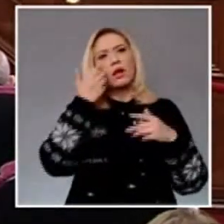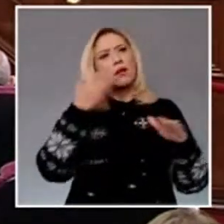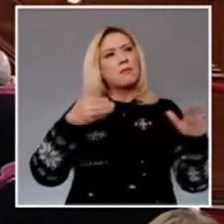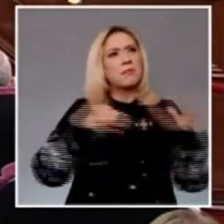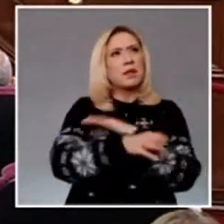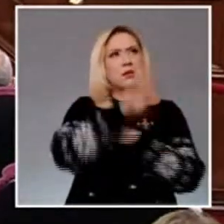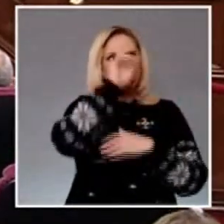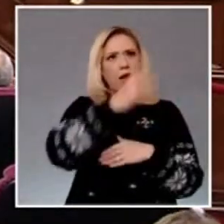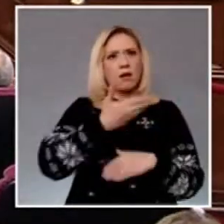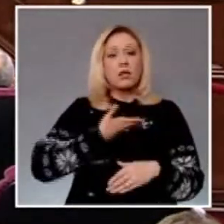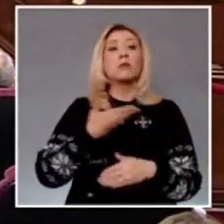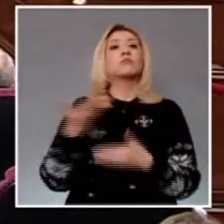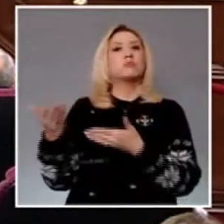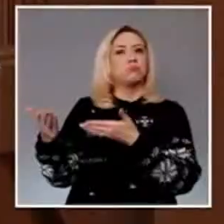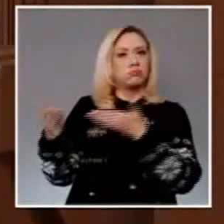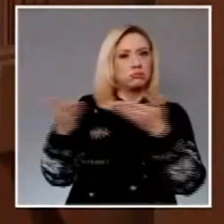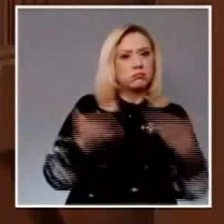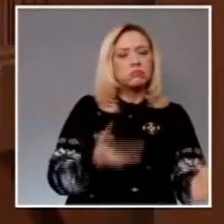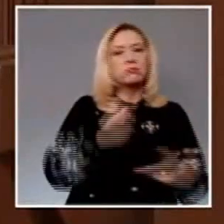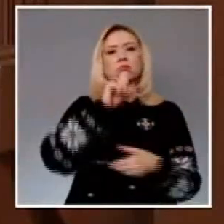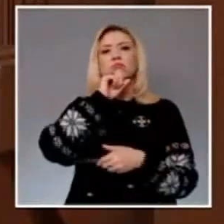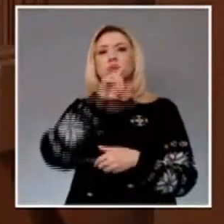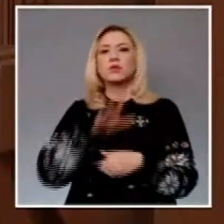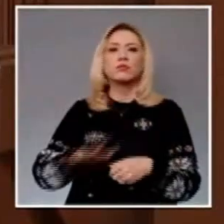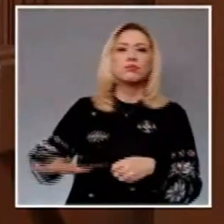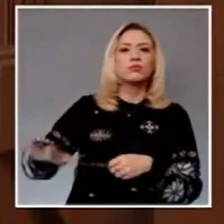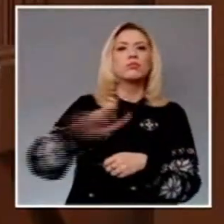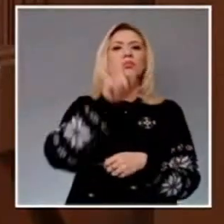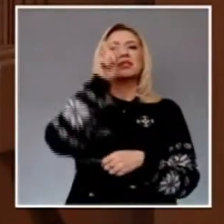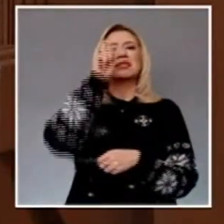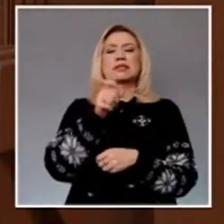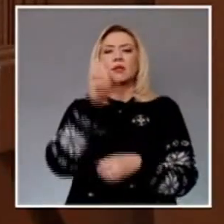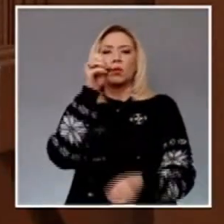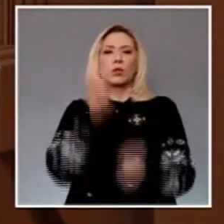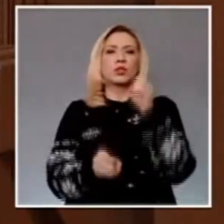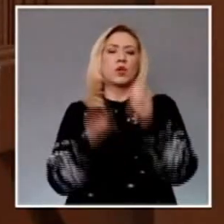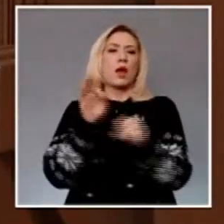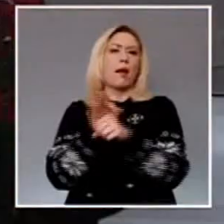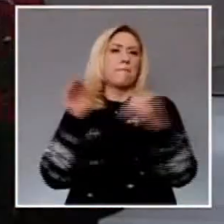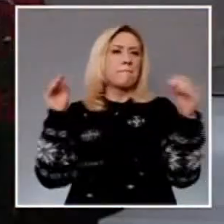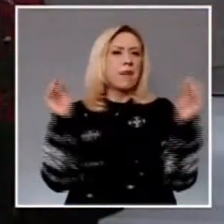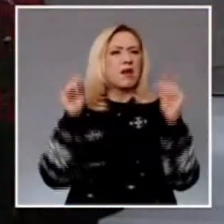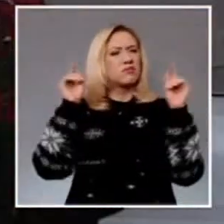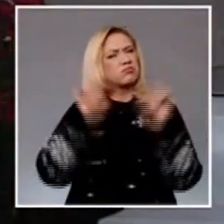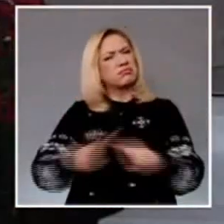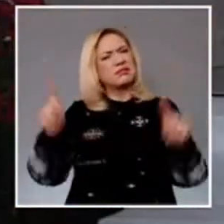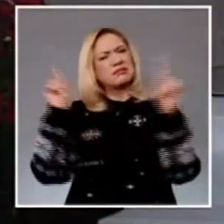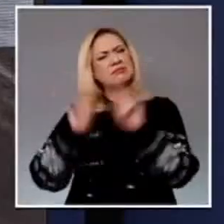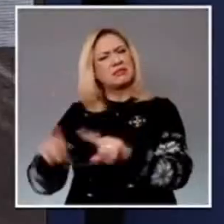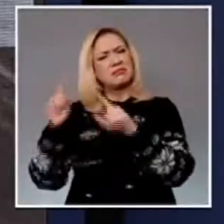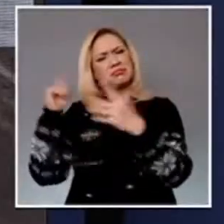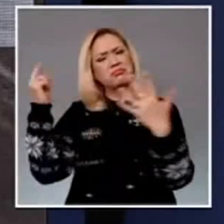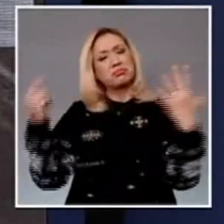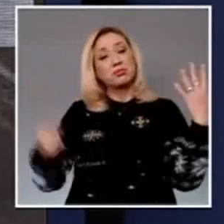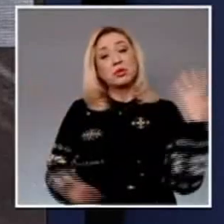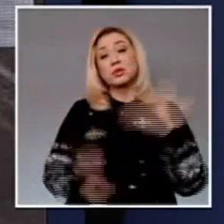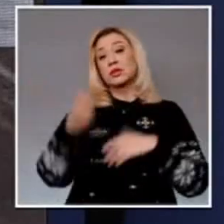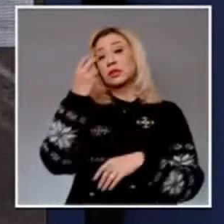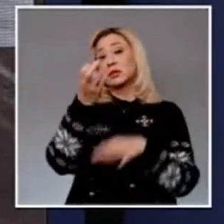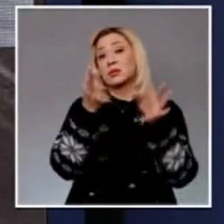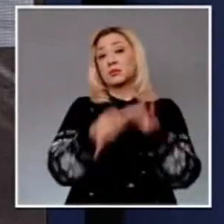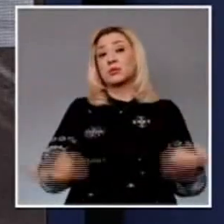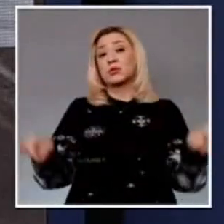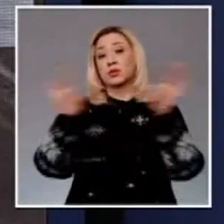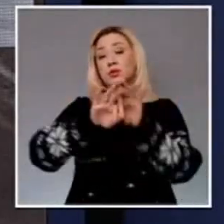equiparadas a las autoridades para efectos del juicio de amparo, entre muchos otros asuntos. Eso fue lo que sucedió en el